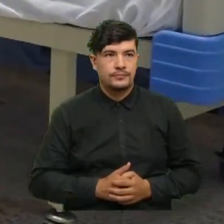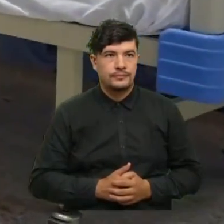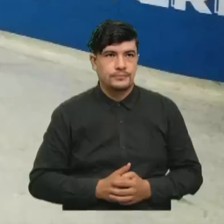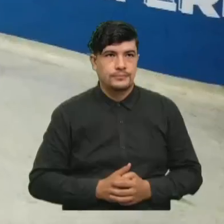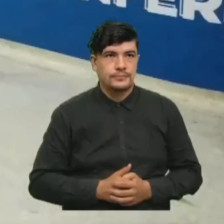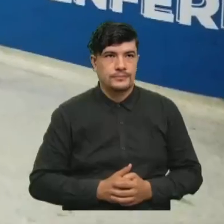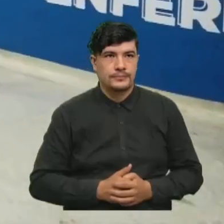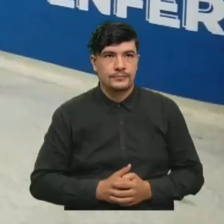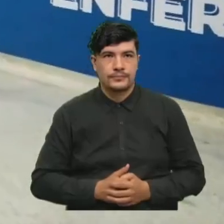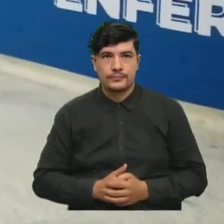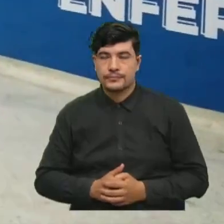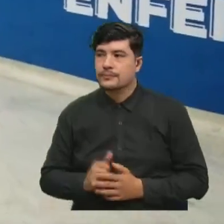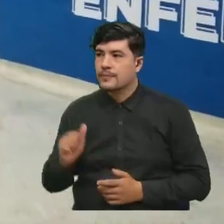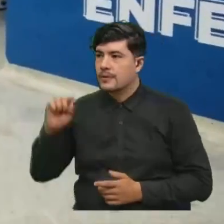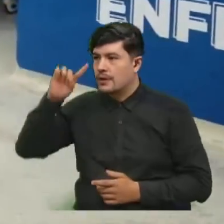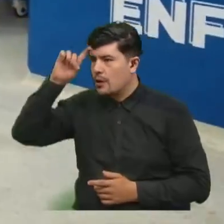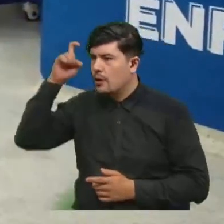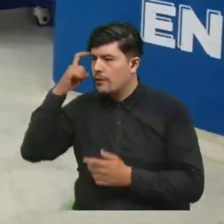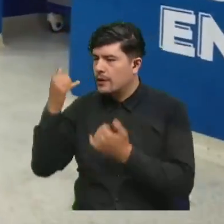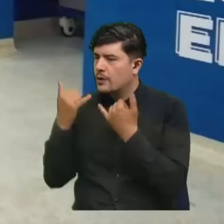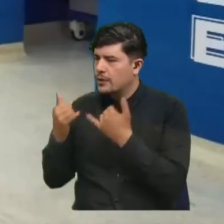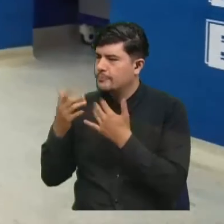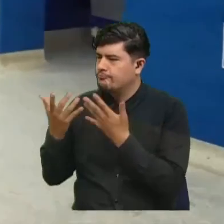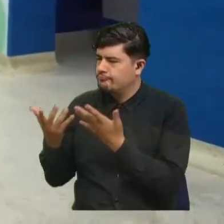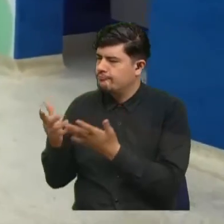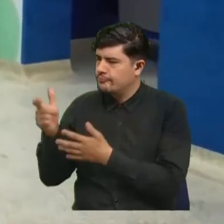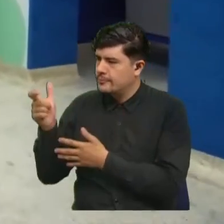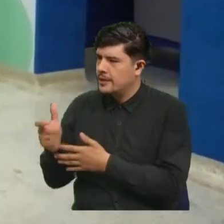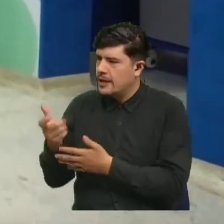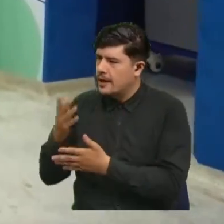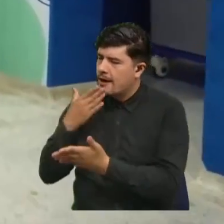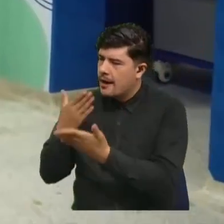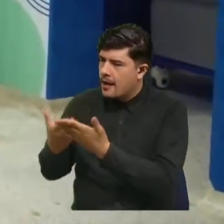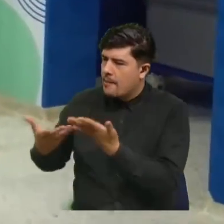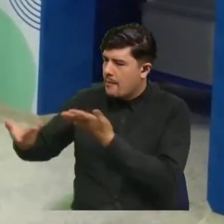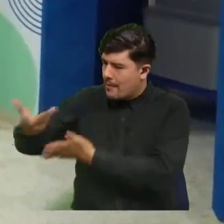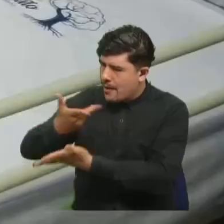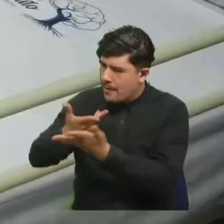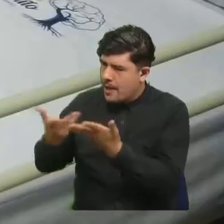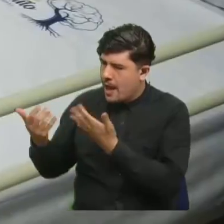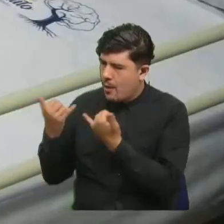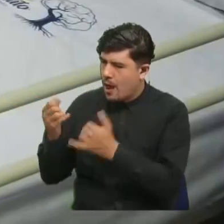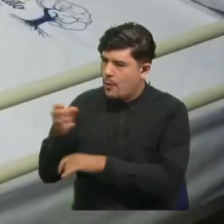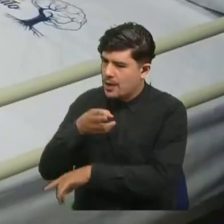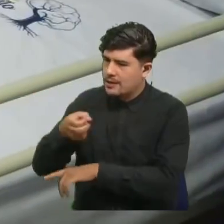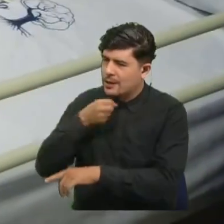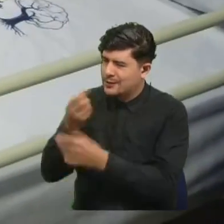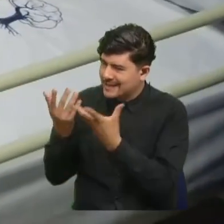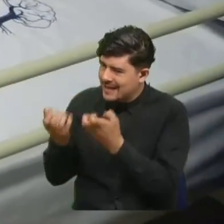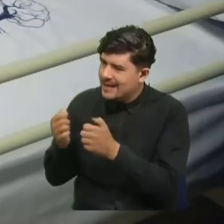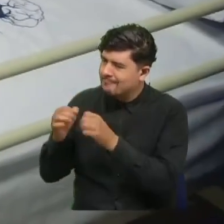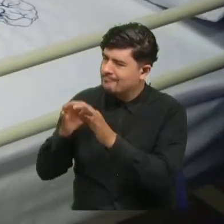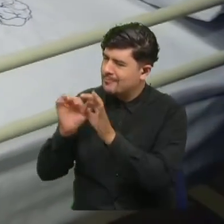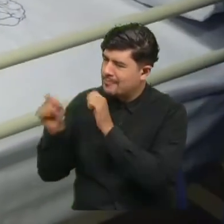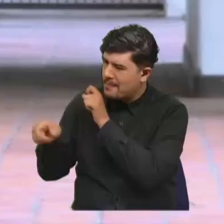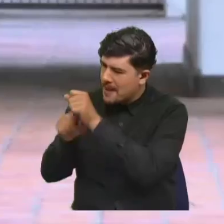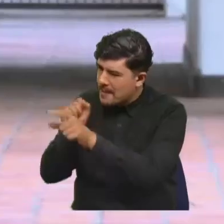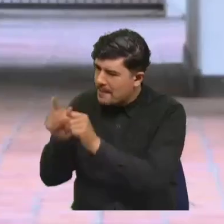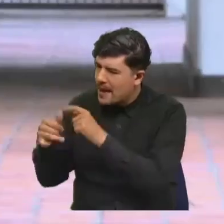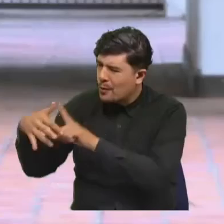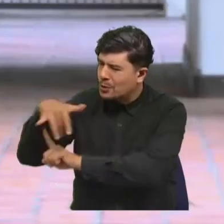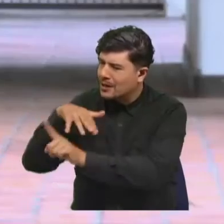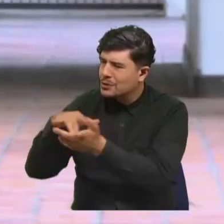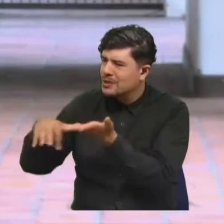gobernador era lo que queríamos en el día de hoy aquí en oriente noticias a analizar todo el contexto como tal de nuestro departamento lo que se está haciendo también